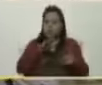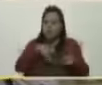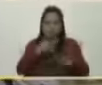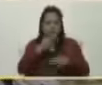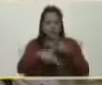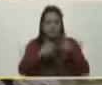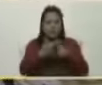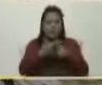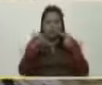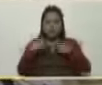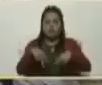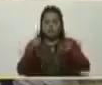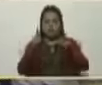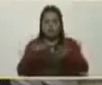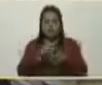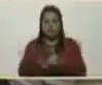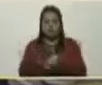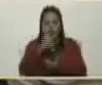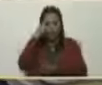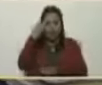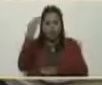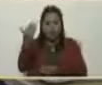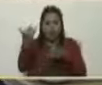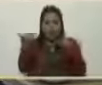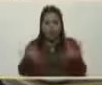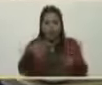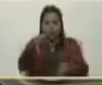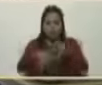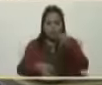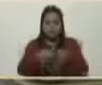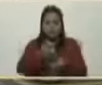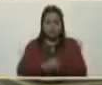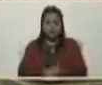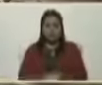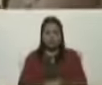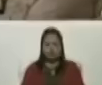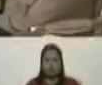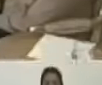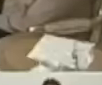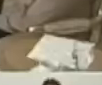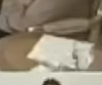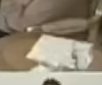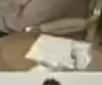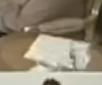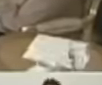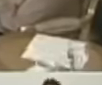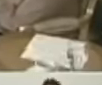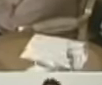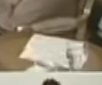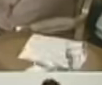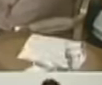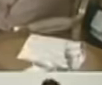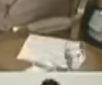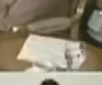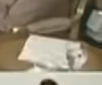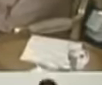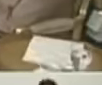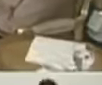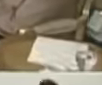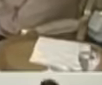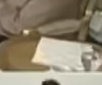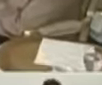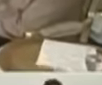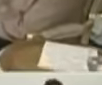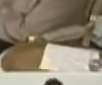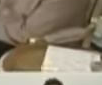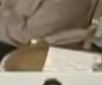la oportunidad, pero Dios es justo, y cuando nos toca, Dios nos los manda, y ahí está. El